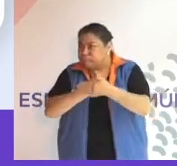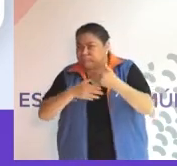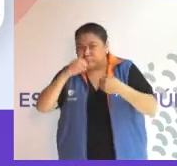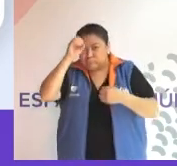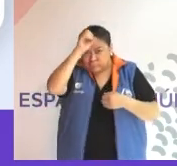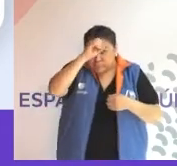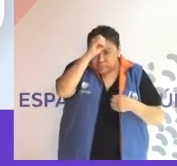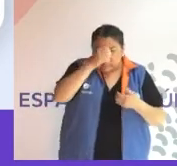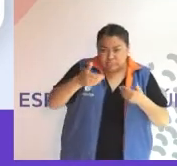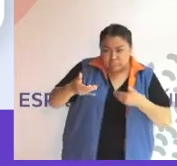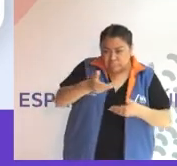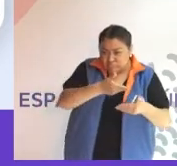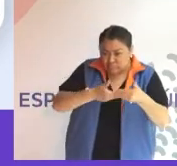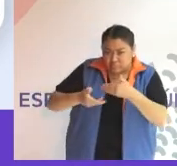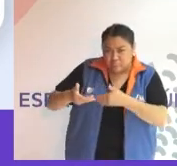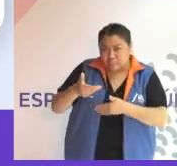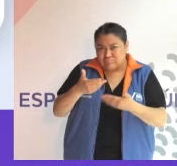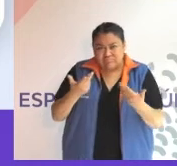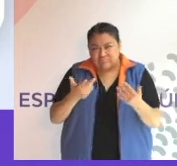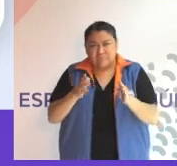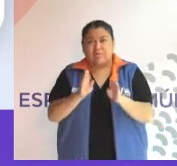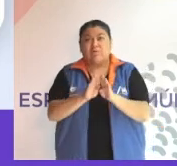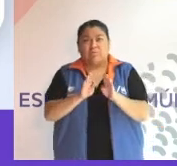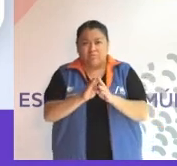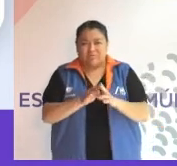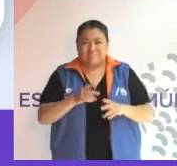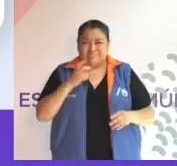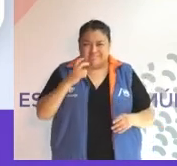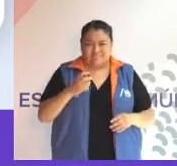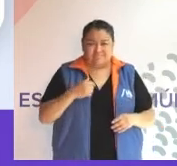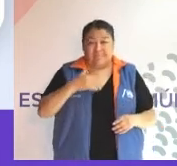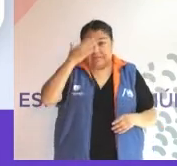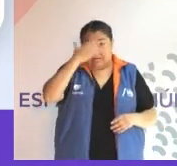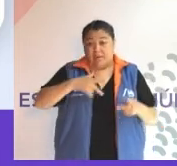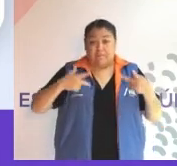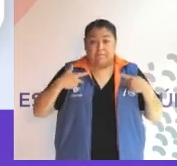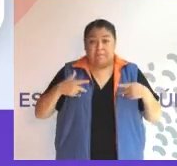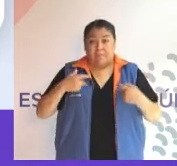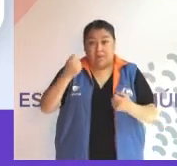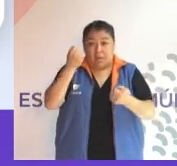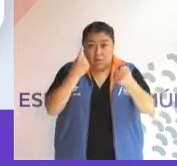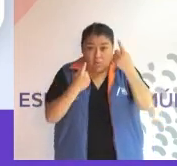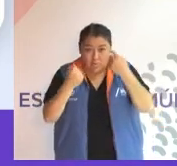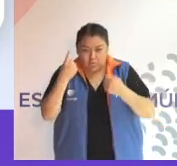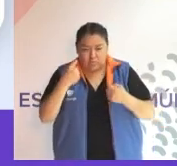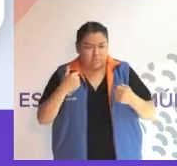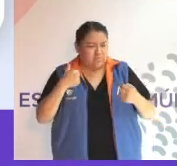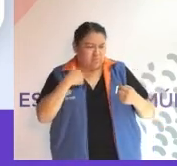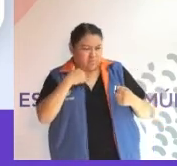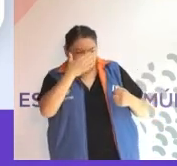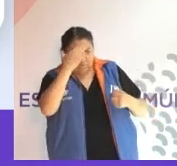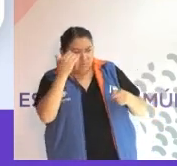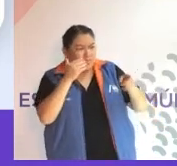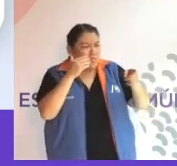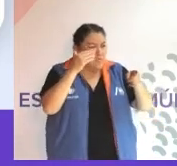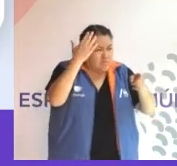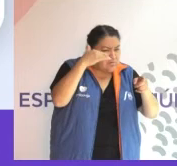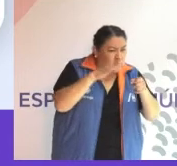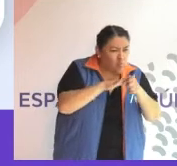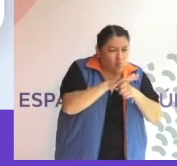democracia participativa. Hay una opinión que dice que uno no sabe lo que piensa hasta que sabe lo que piensan los demás. Y